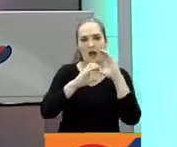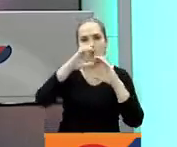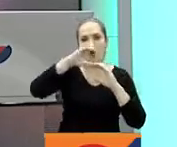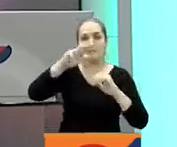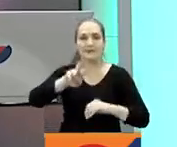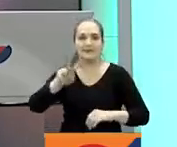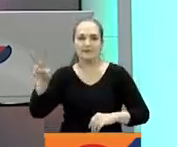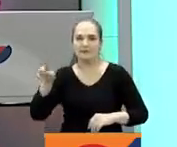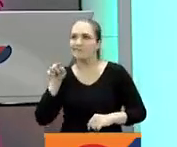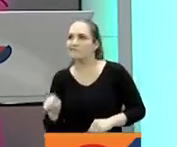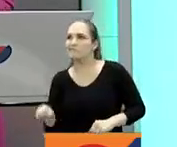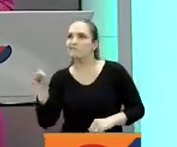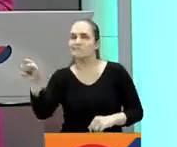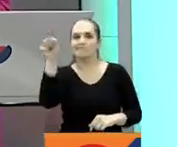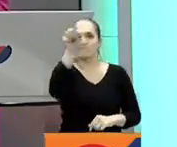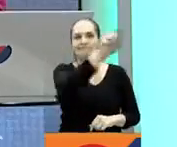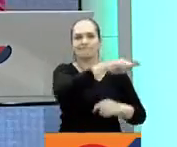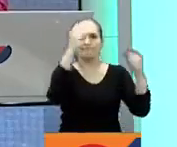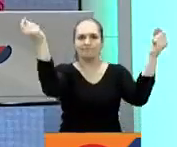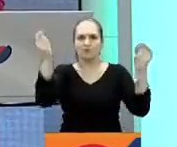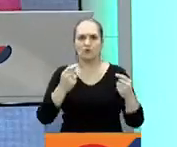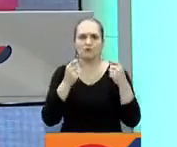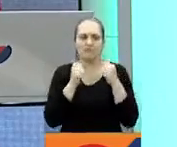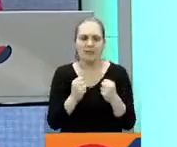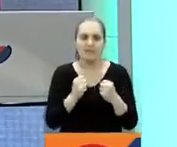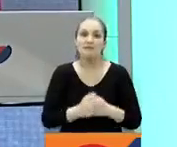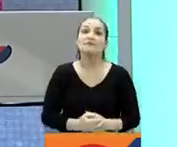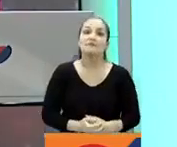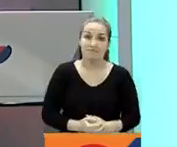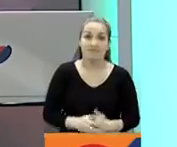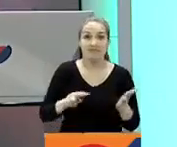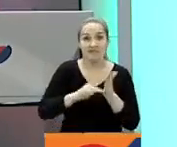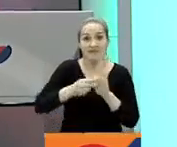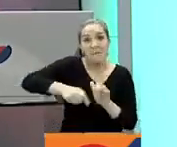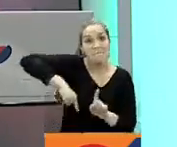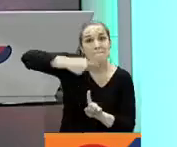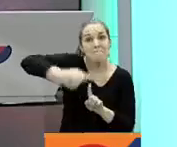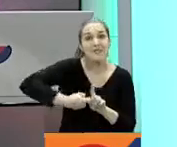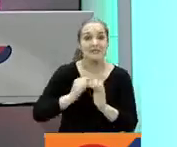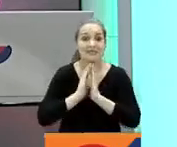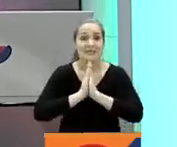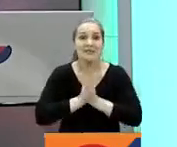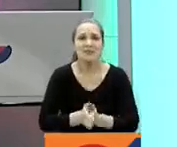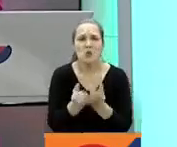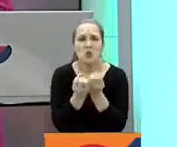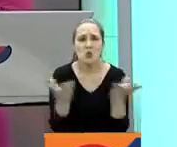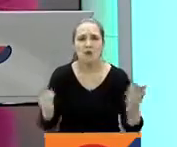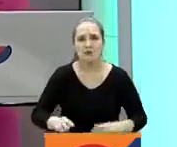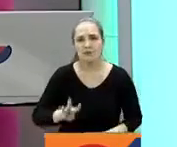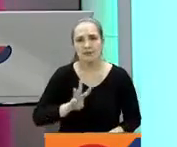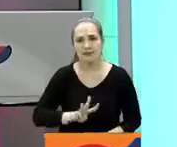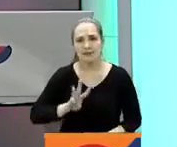con 22 personas. Y ojo, porque en lo corrido de este mes han sido reportados